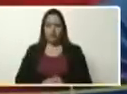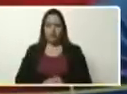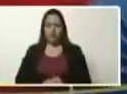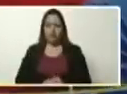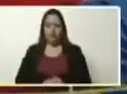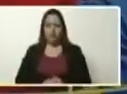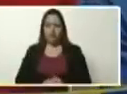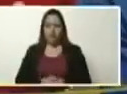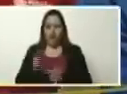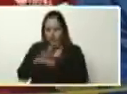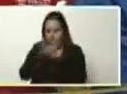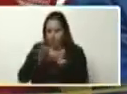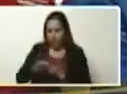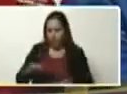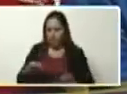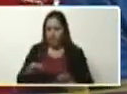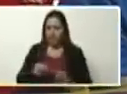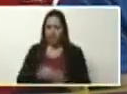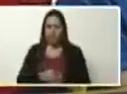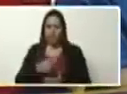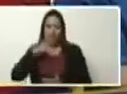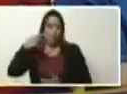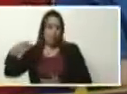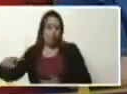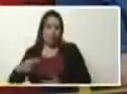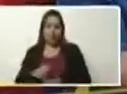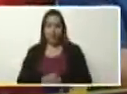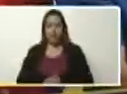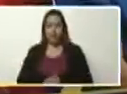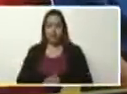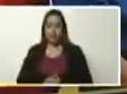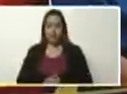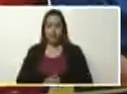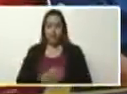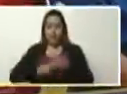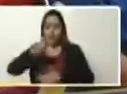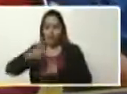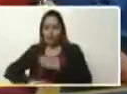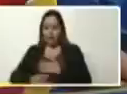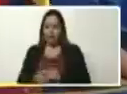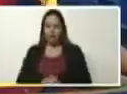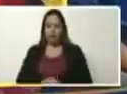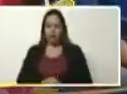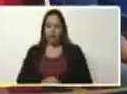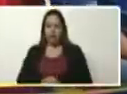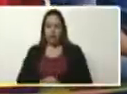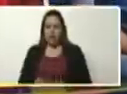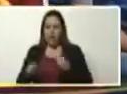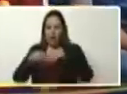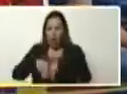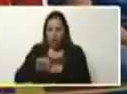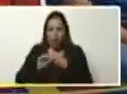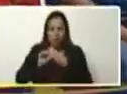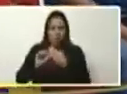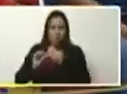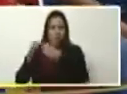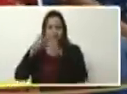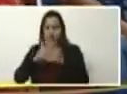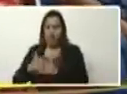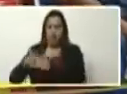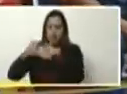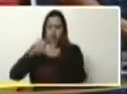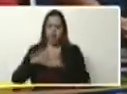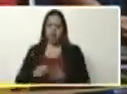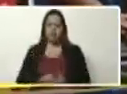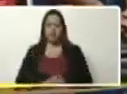la técnica, la política, los planes y la conspiración permanente del imperialismo